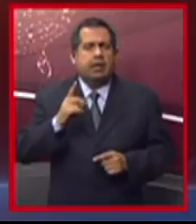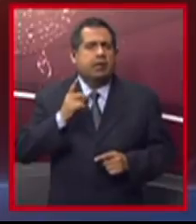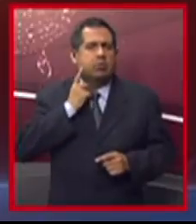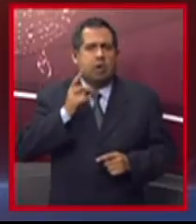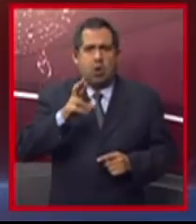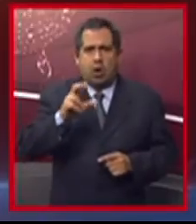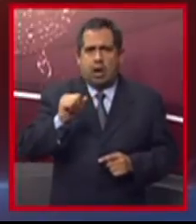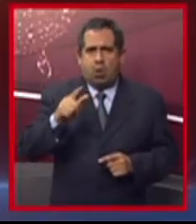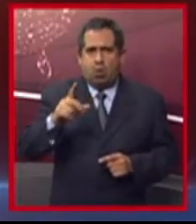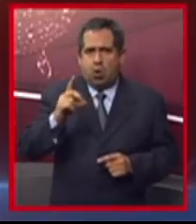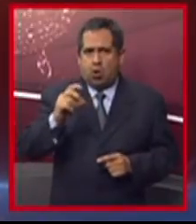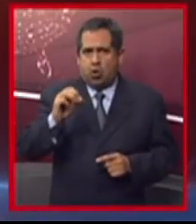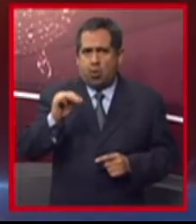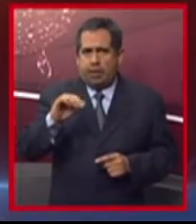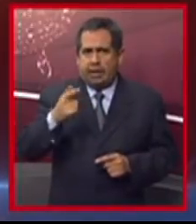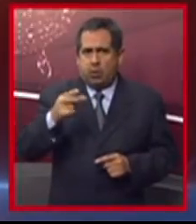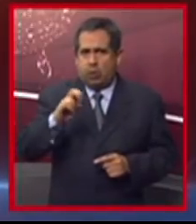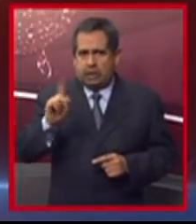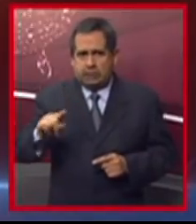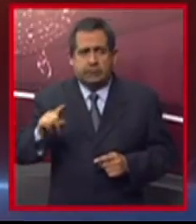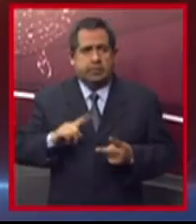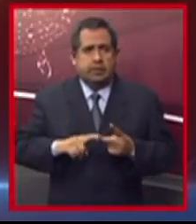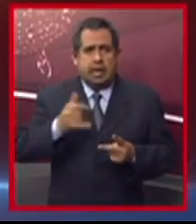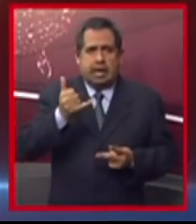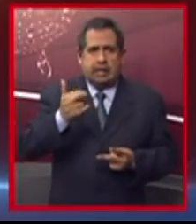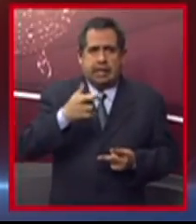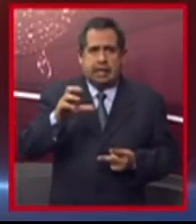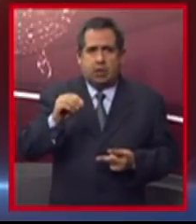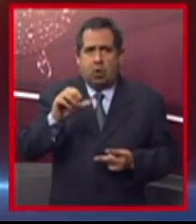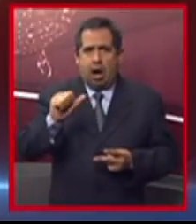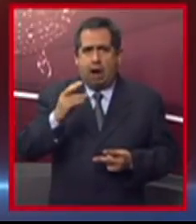Domínguez Rex, Yerico Abramo Mazo,